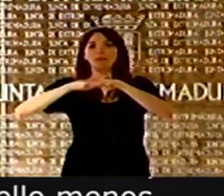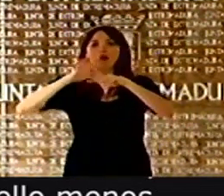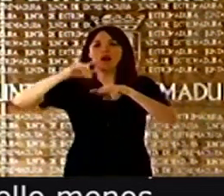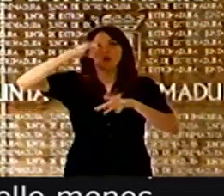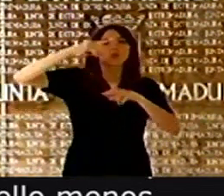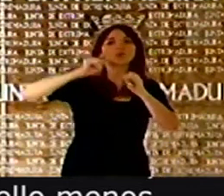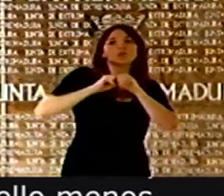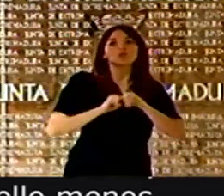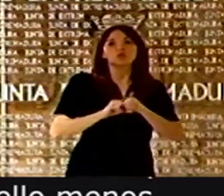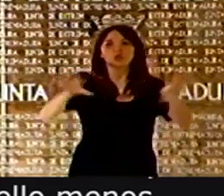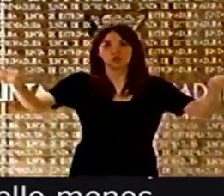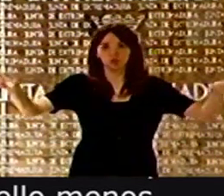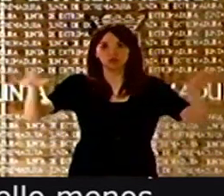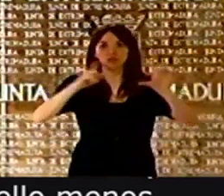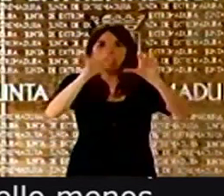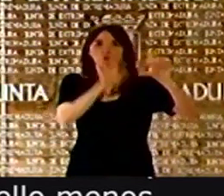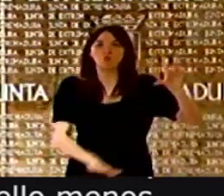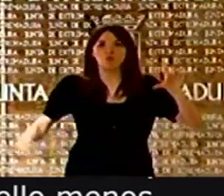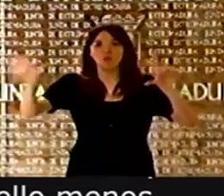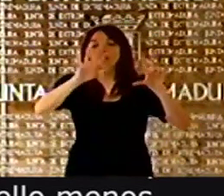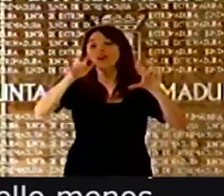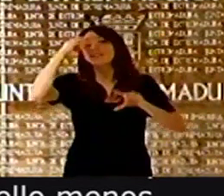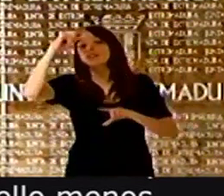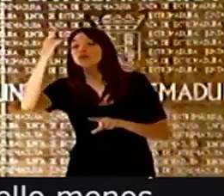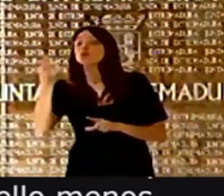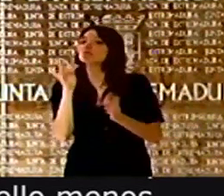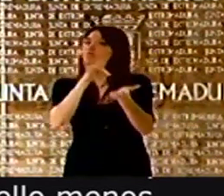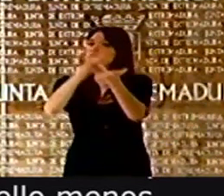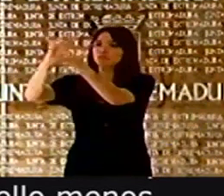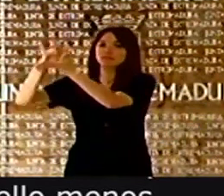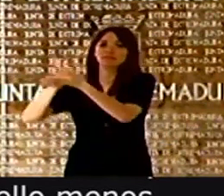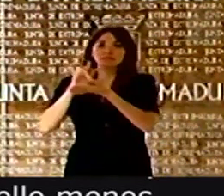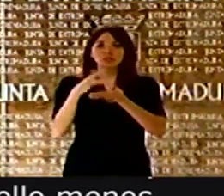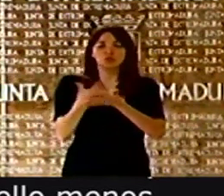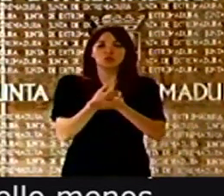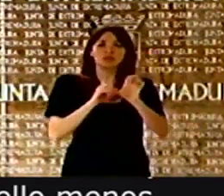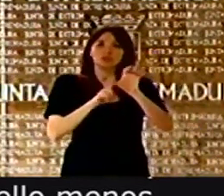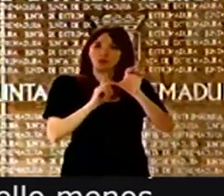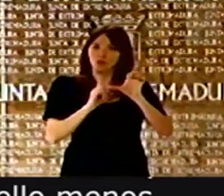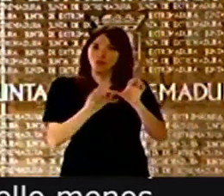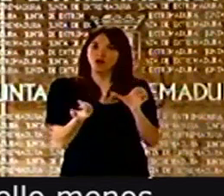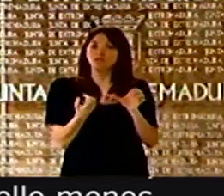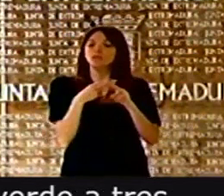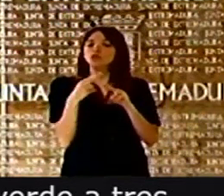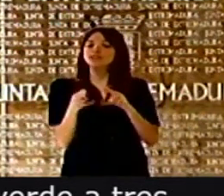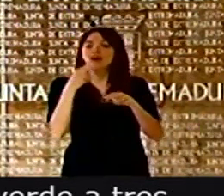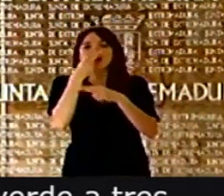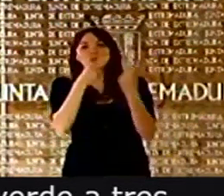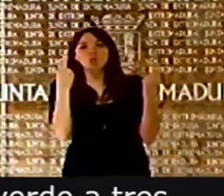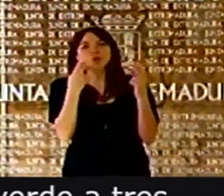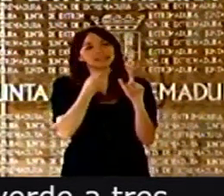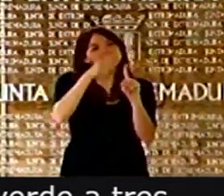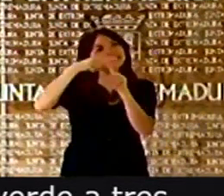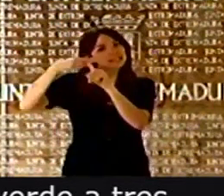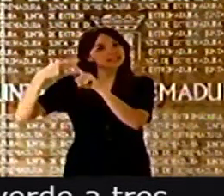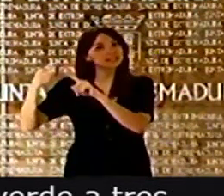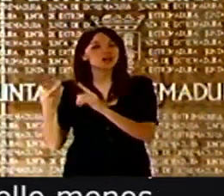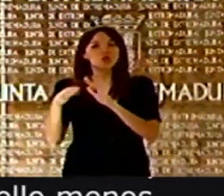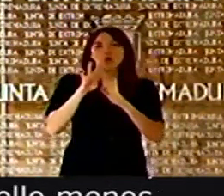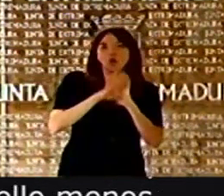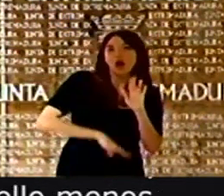de esta región, o mejor dicho, la cultura llega a cada rincón de esta región por distintas políticas públicas que tenemos puestas en marcha y